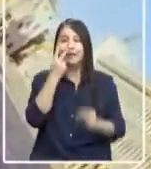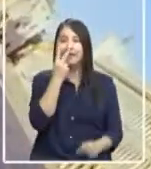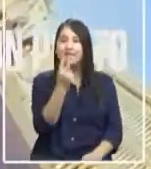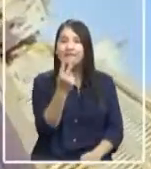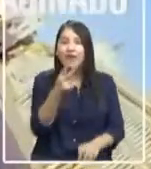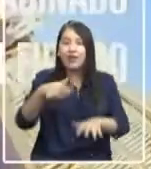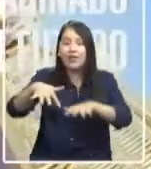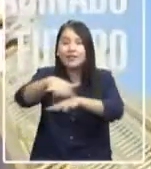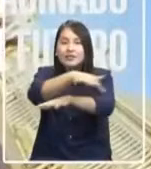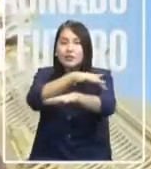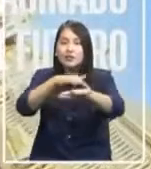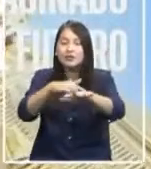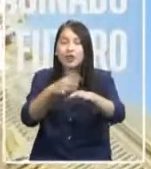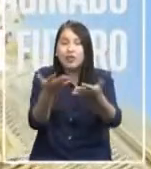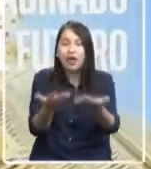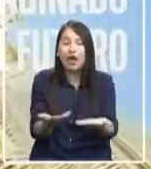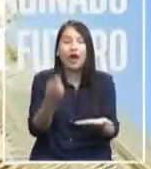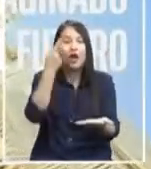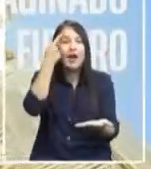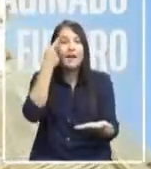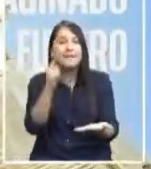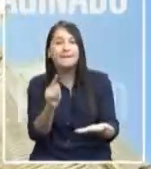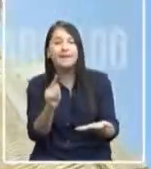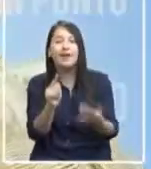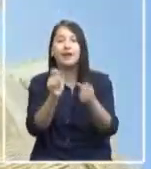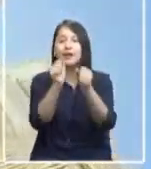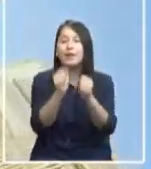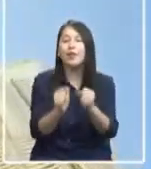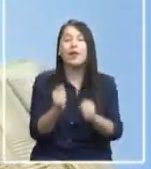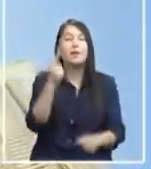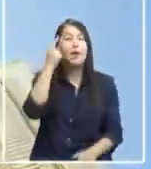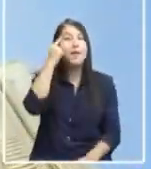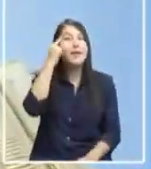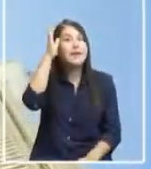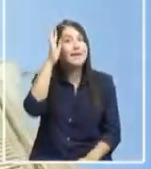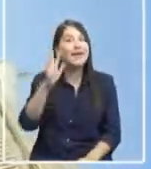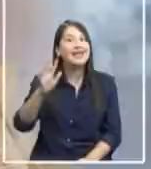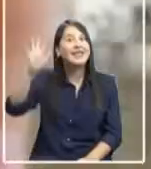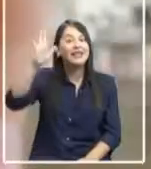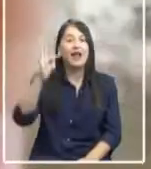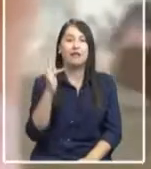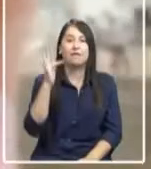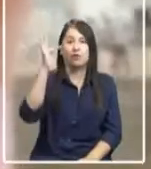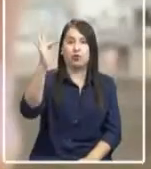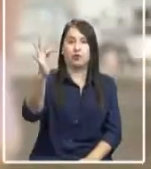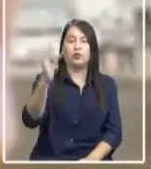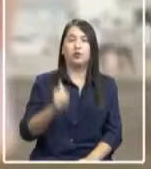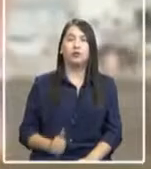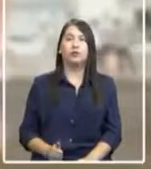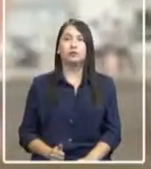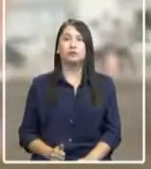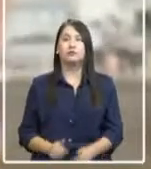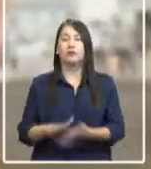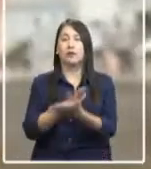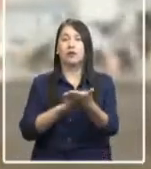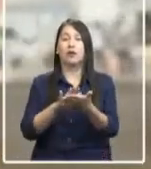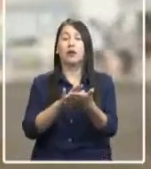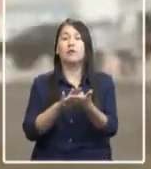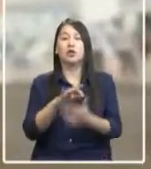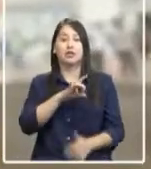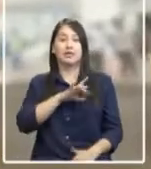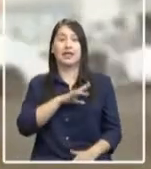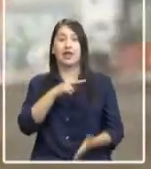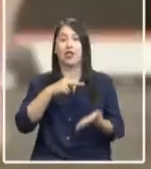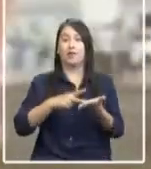en el presente, pero desde un punto de vista imaginado en el futuro. Entonces, en vez de ver Chile en